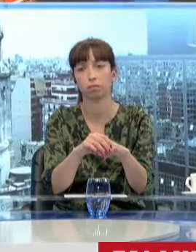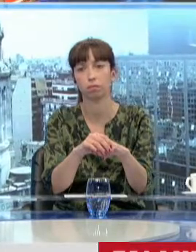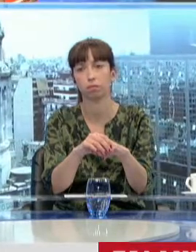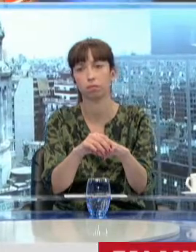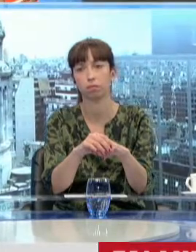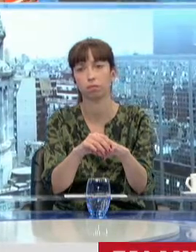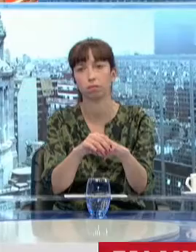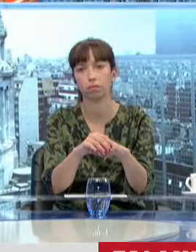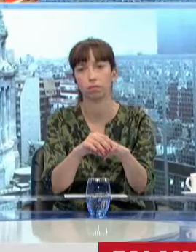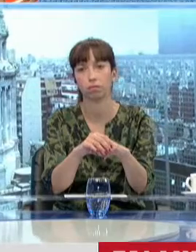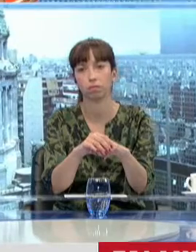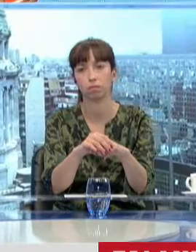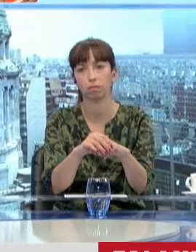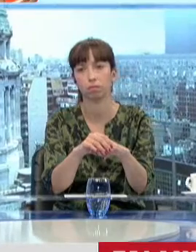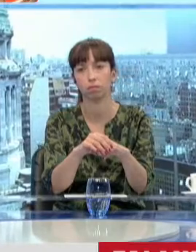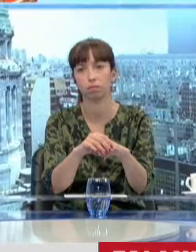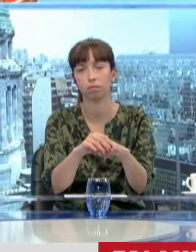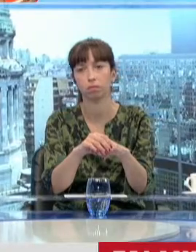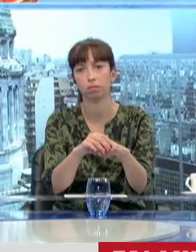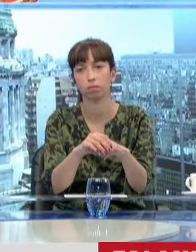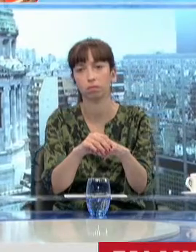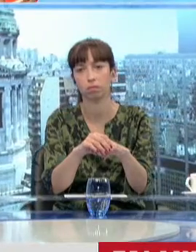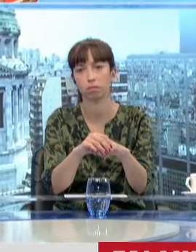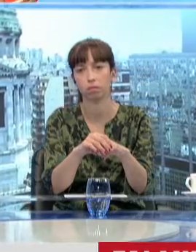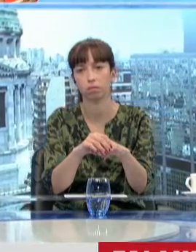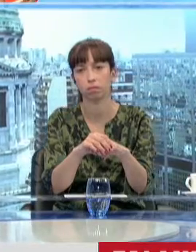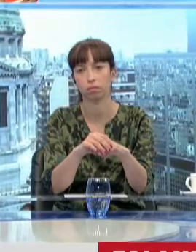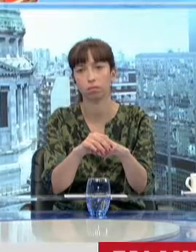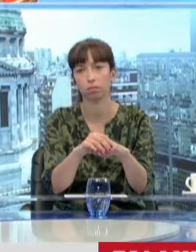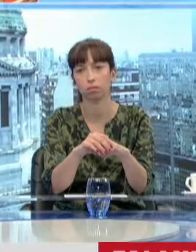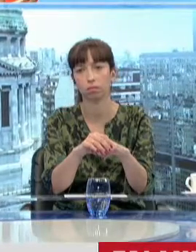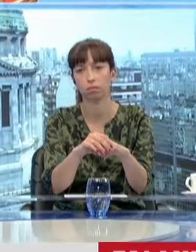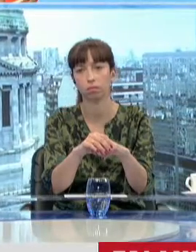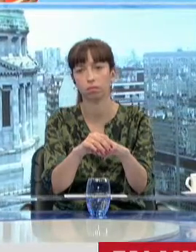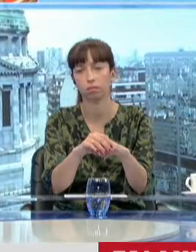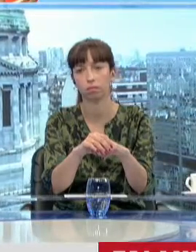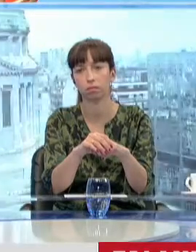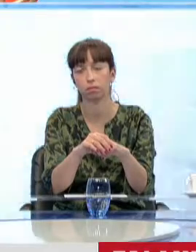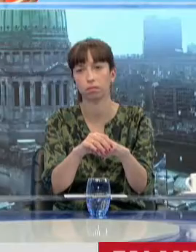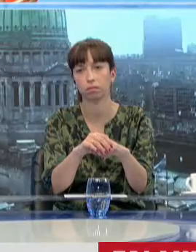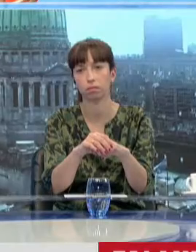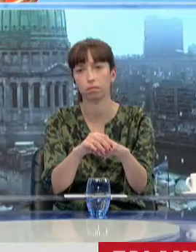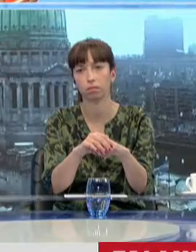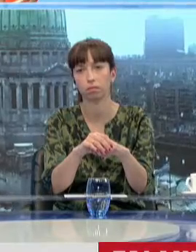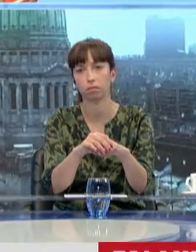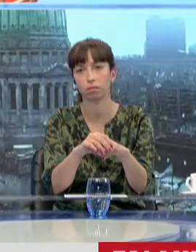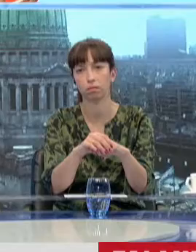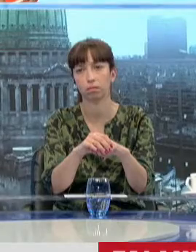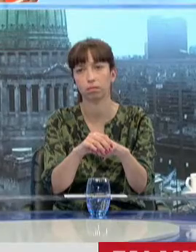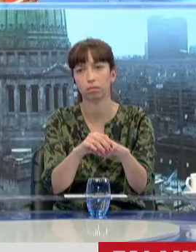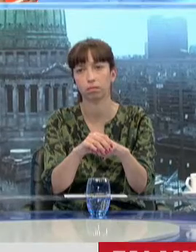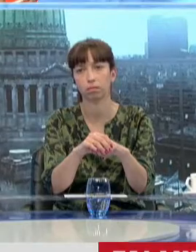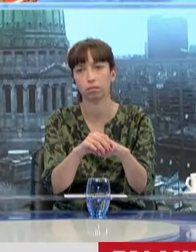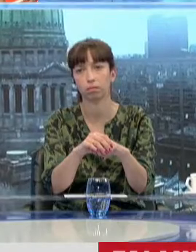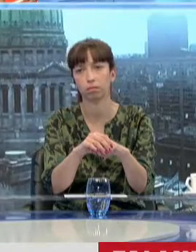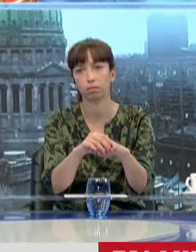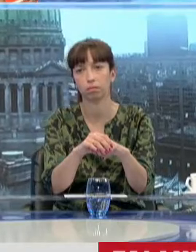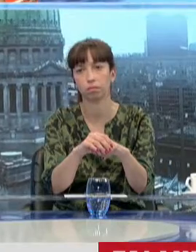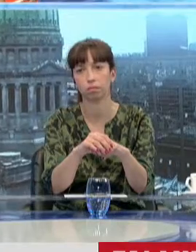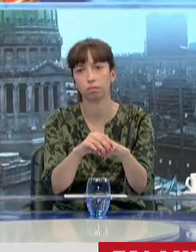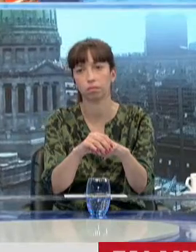ve dañada por una caída del tipo de cambio. El tipo de cambio no